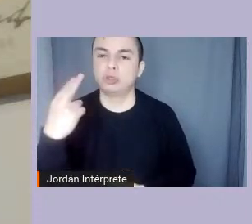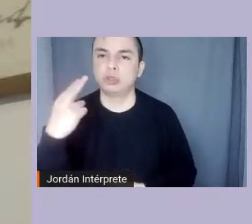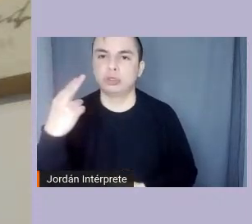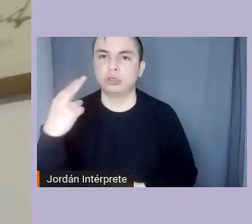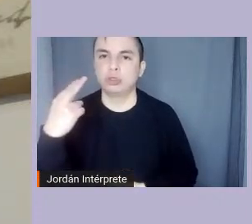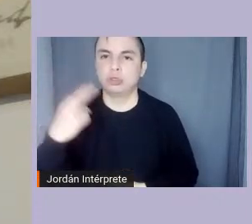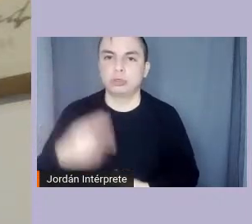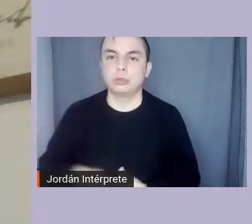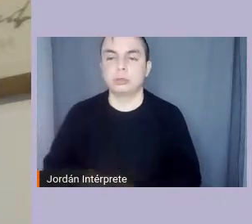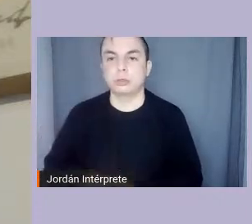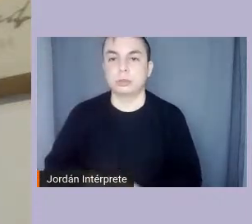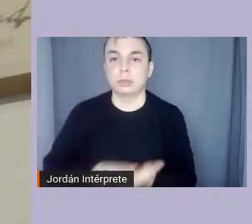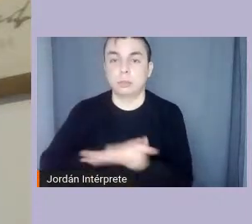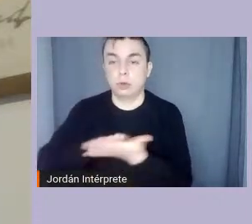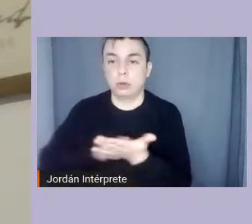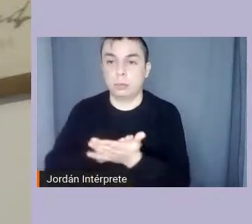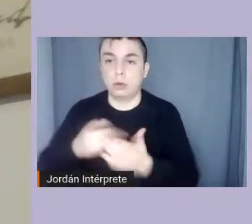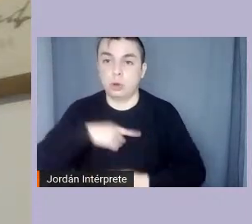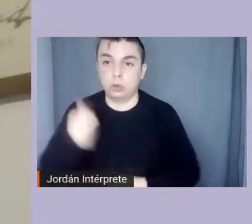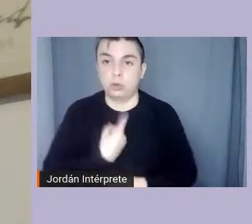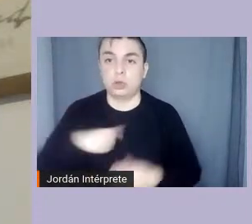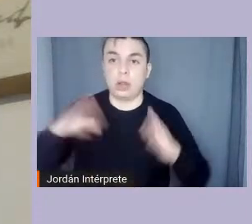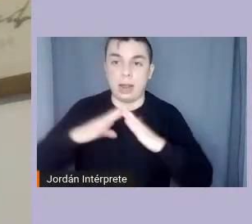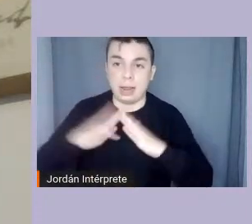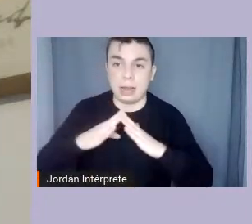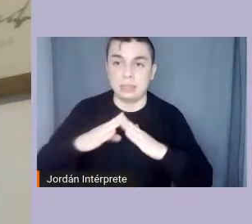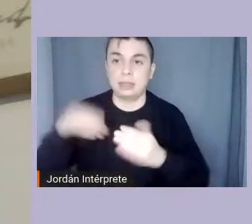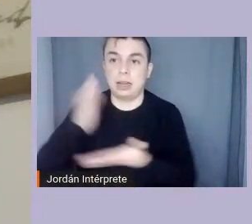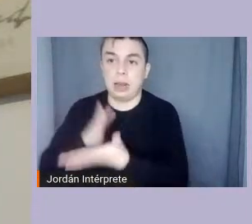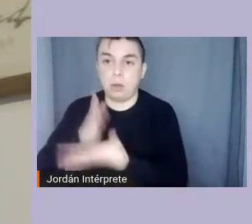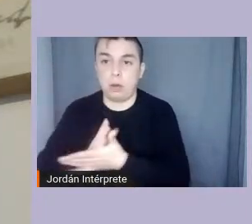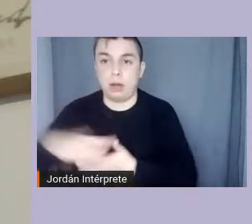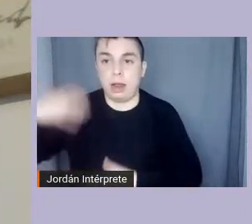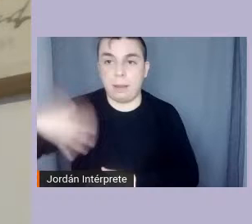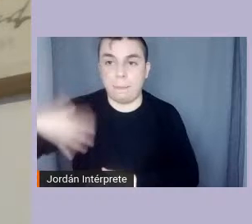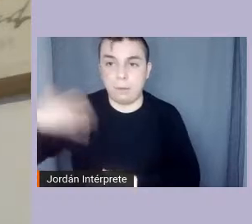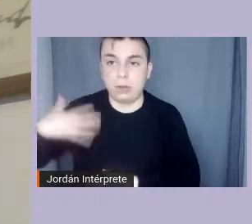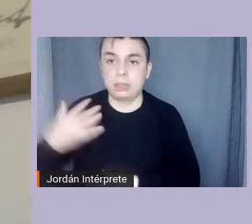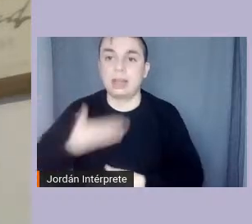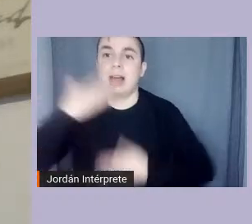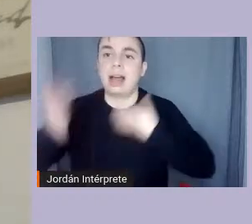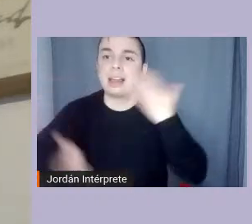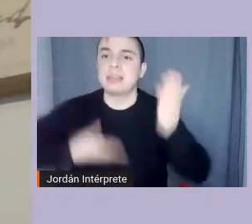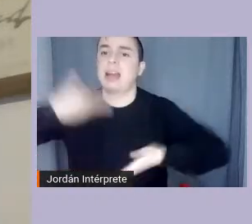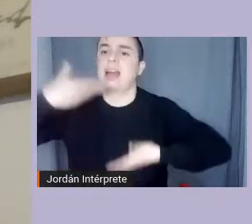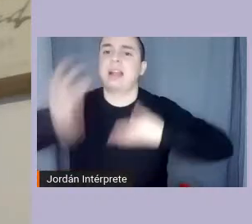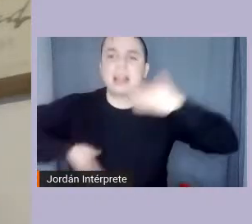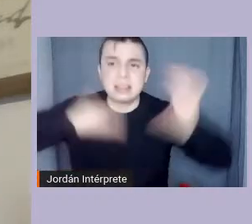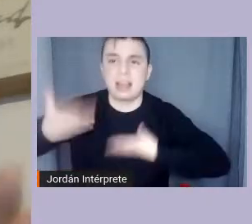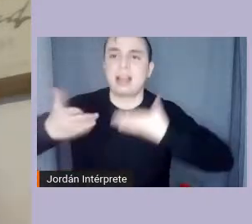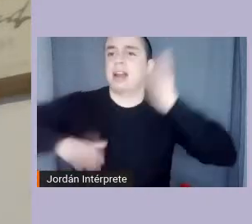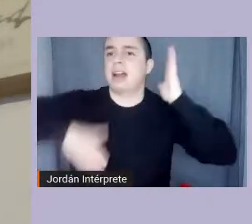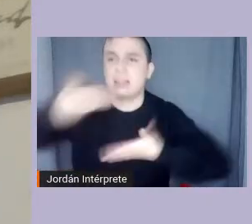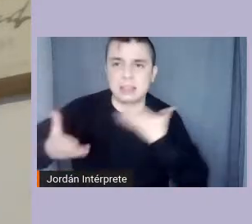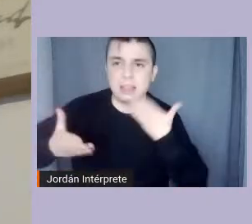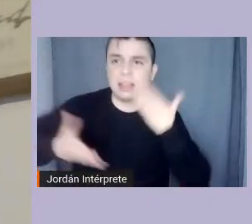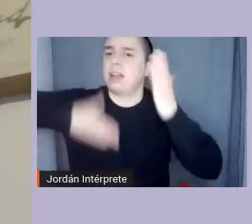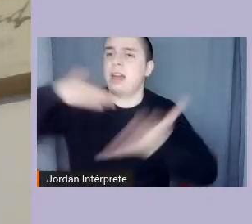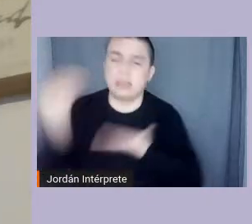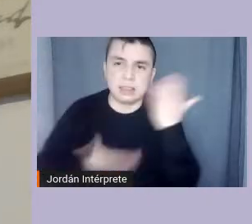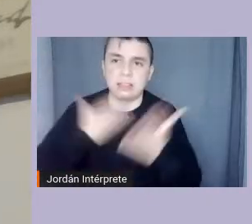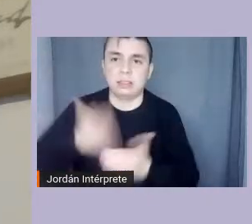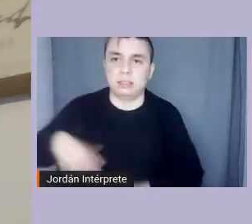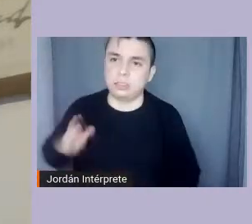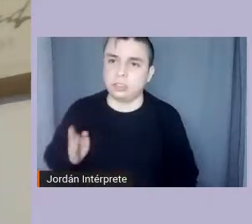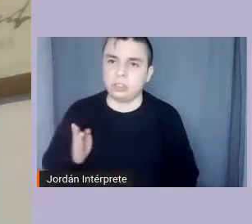nuestras casas y en nuestras escuelas. Canta, canta, canta y sigue cantando.